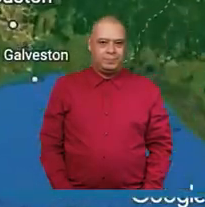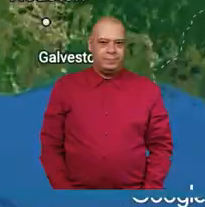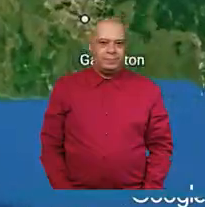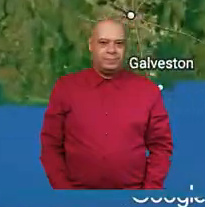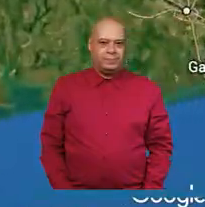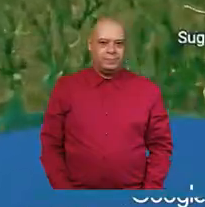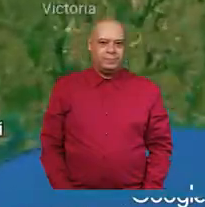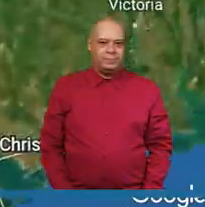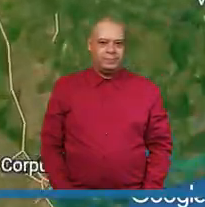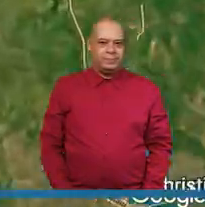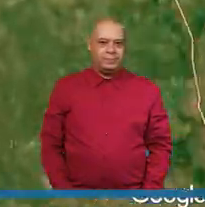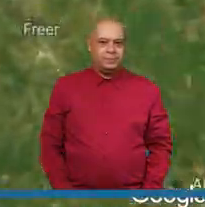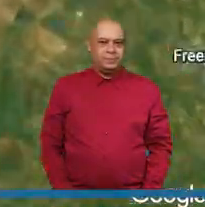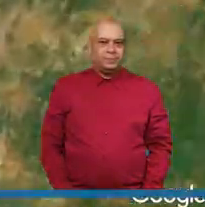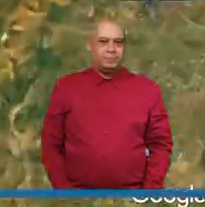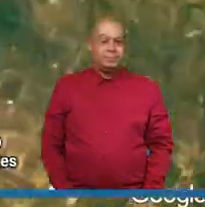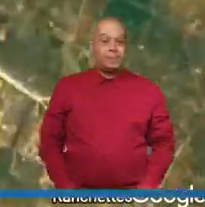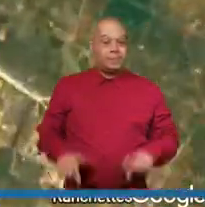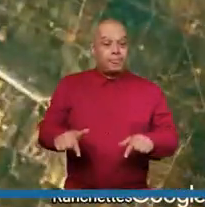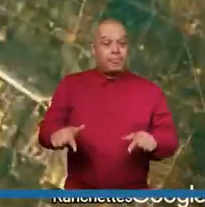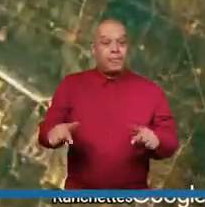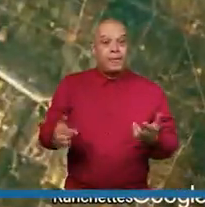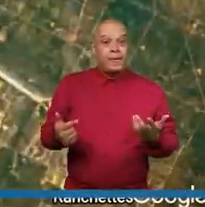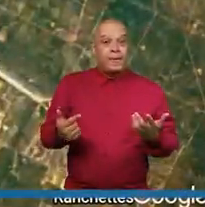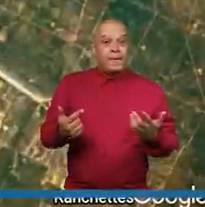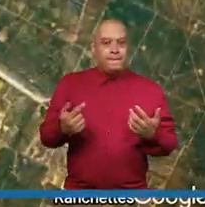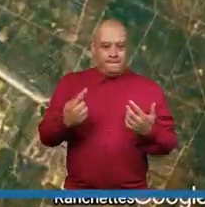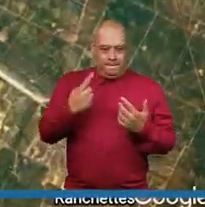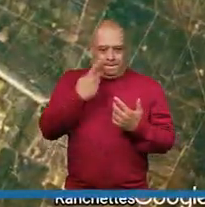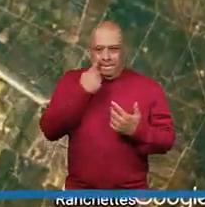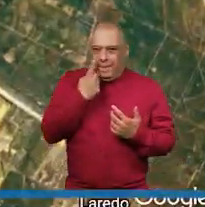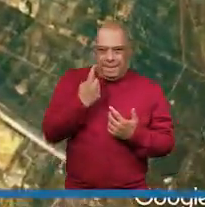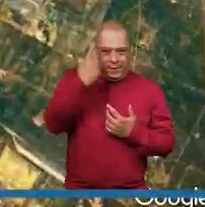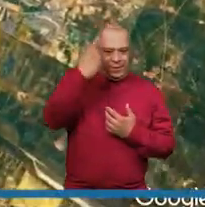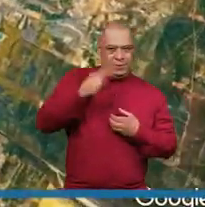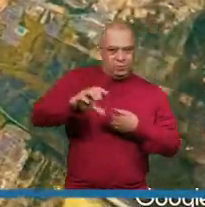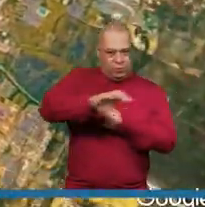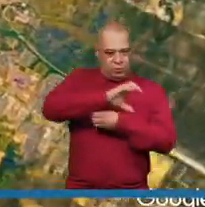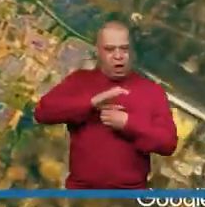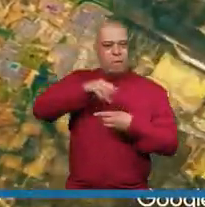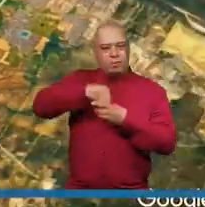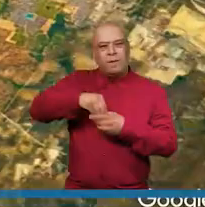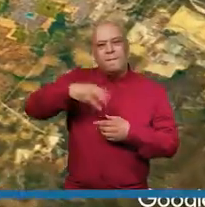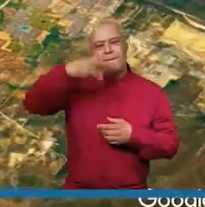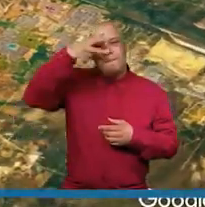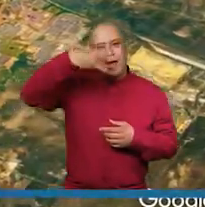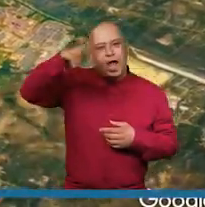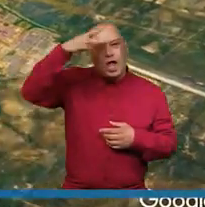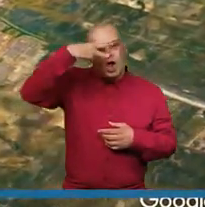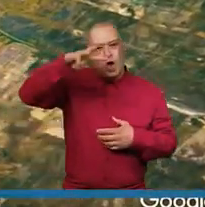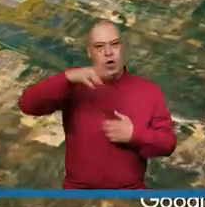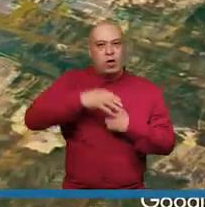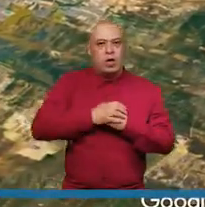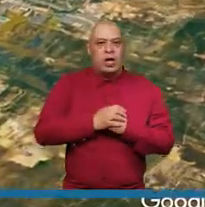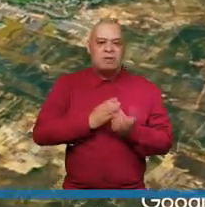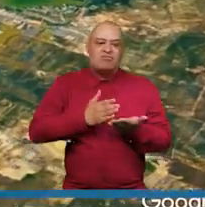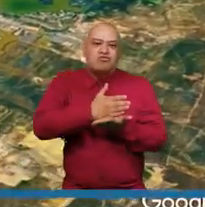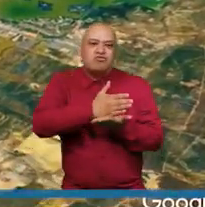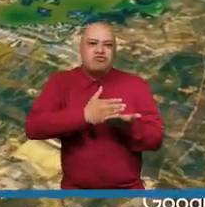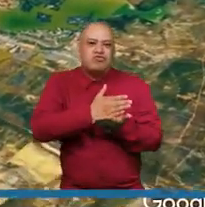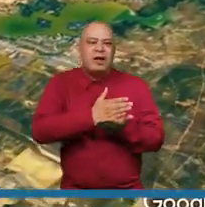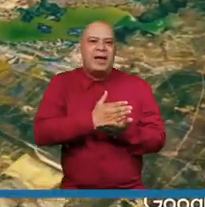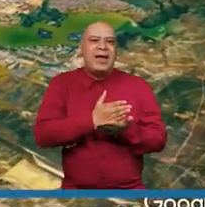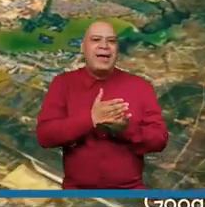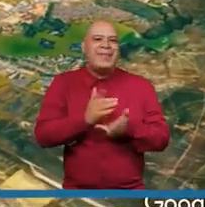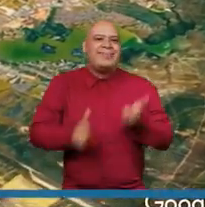Nuevo Laredo es la primera ciudad que llegas al ver, al entrar a México. Somos una frontera con